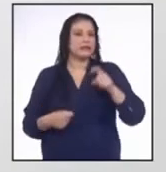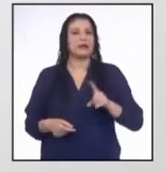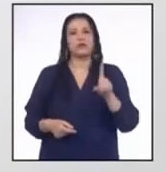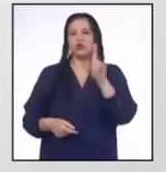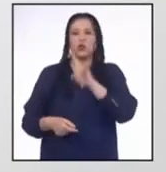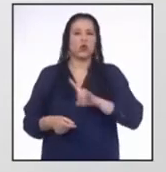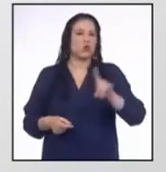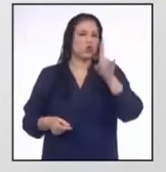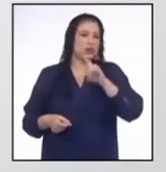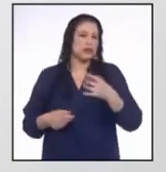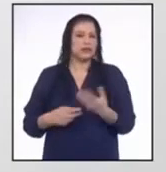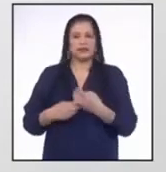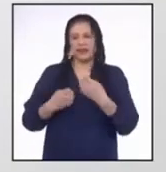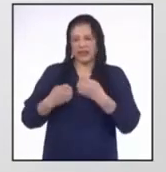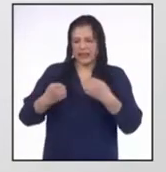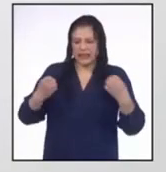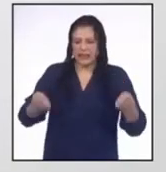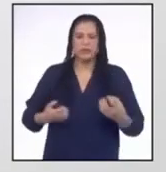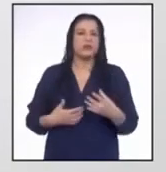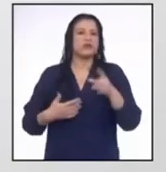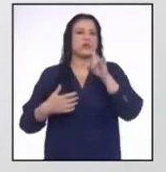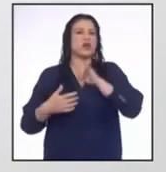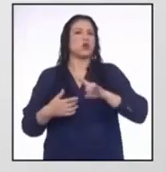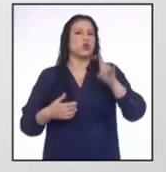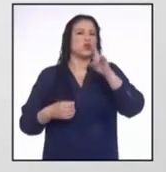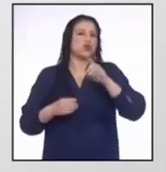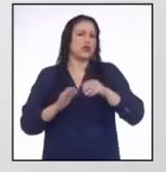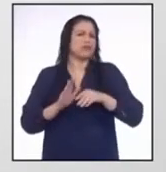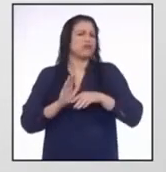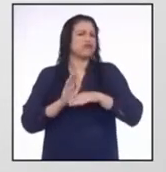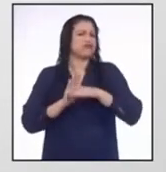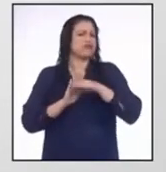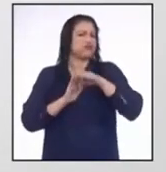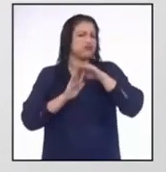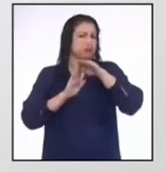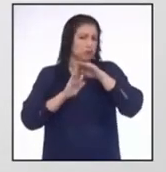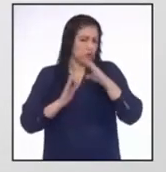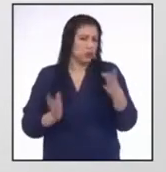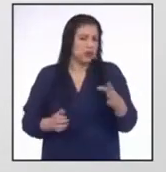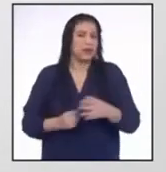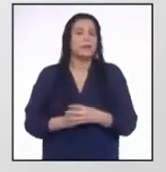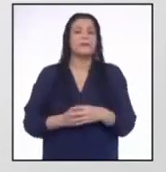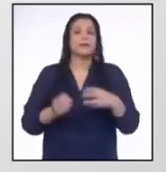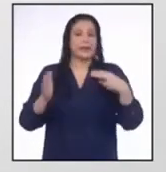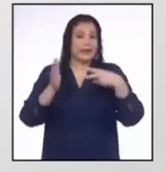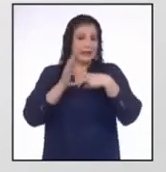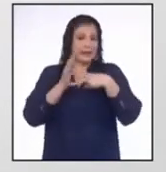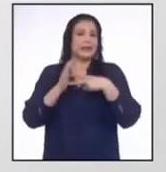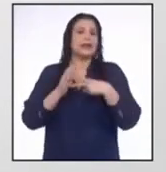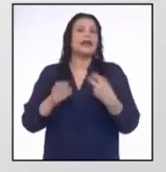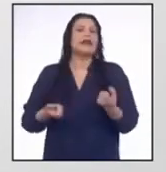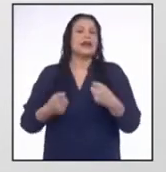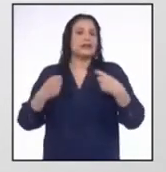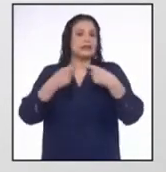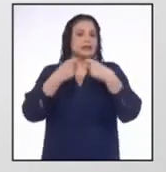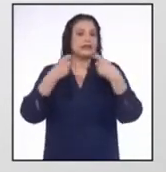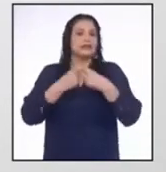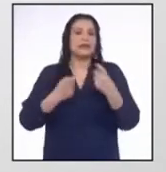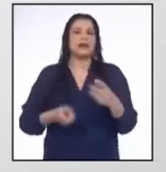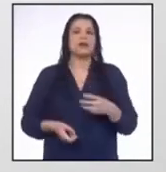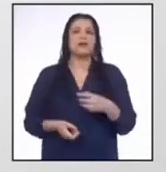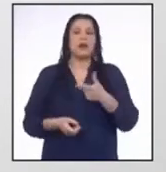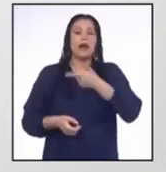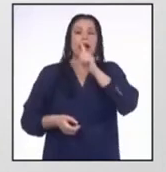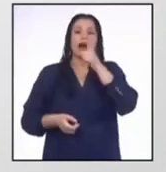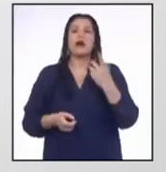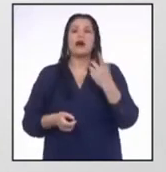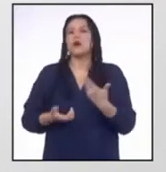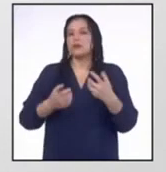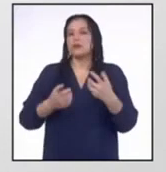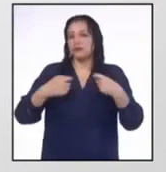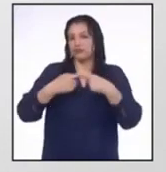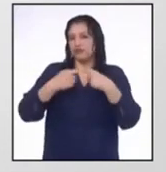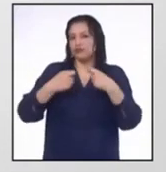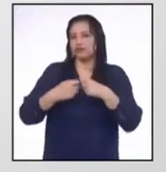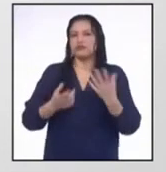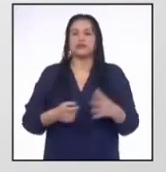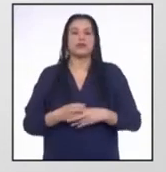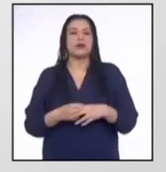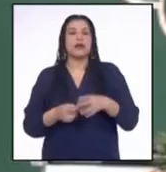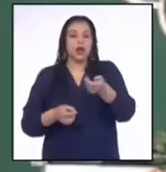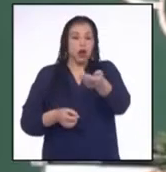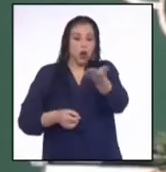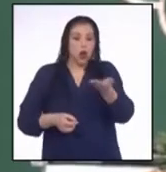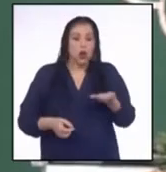que consuman una alta potencia eléctrica, como cocinas eléctricas, hervidores eléctricos, termas eléctricas y